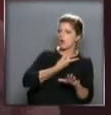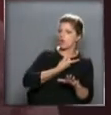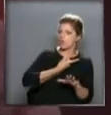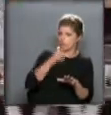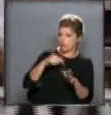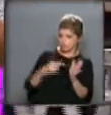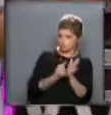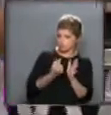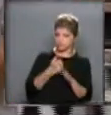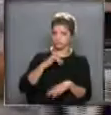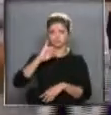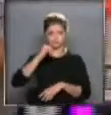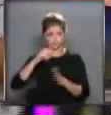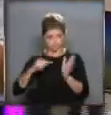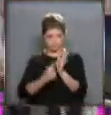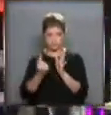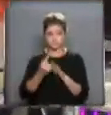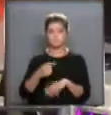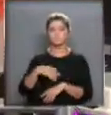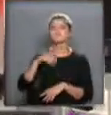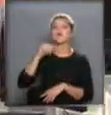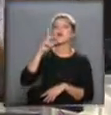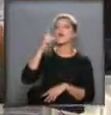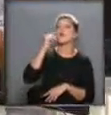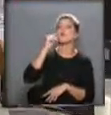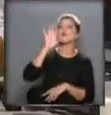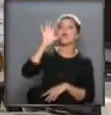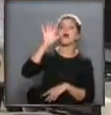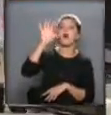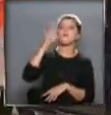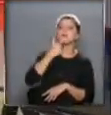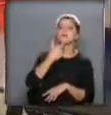cabeza a ver marina mendoza marina